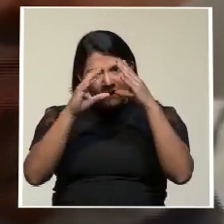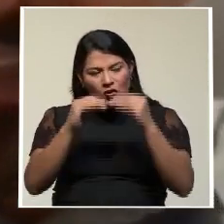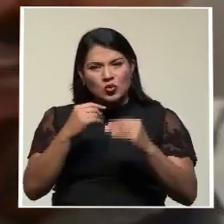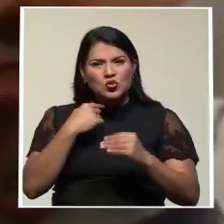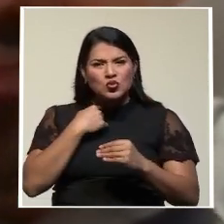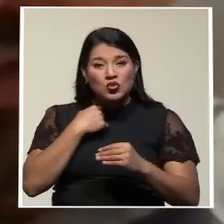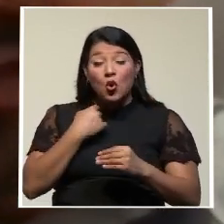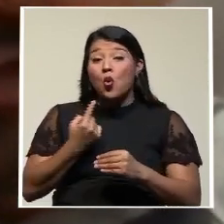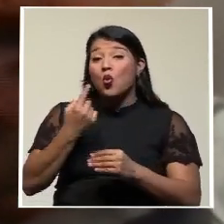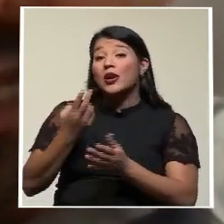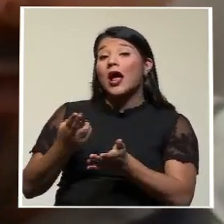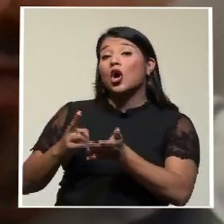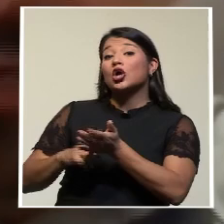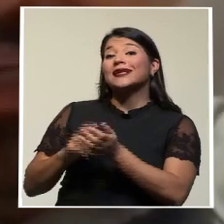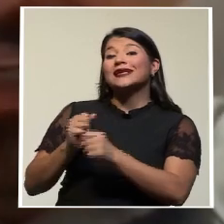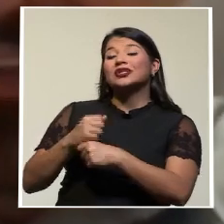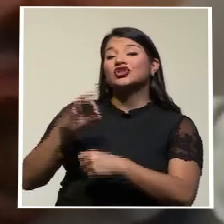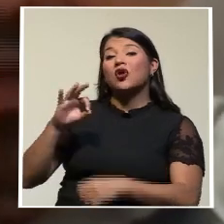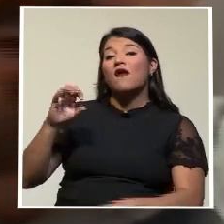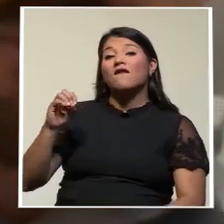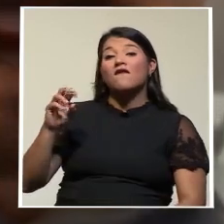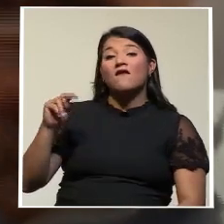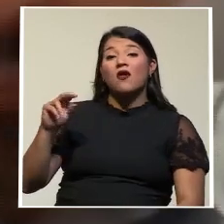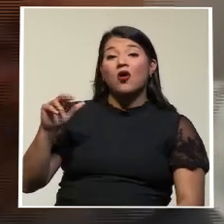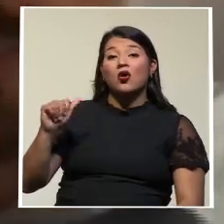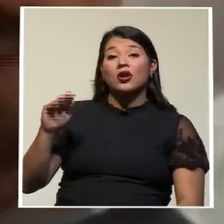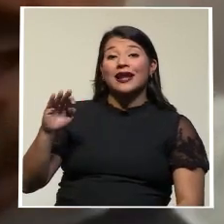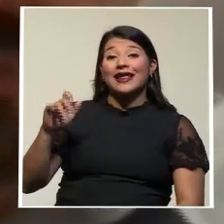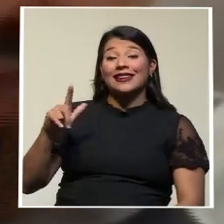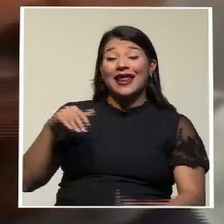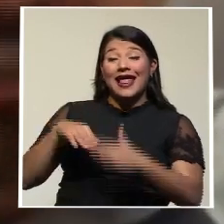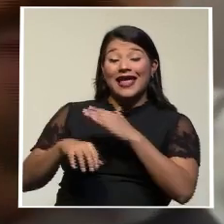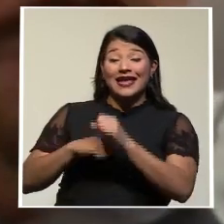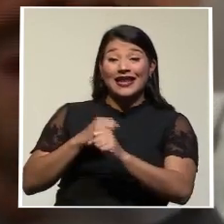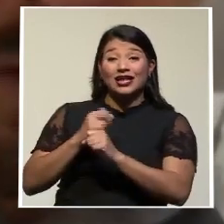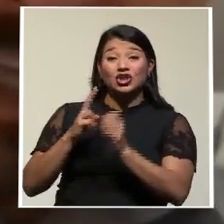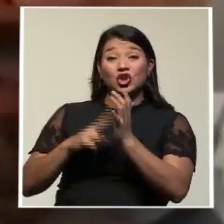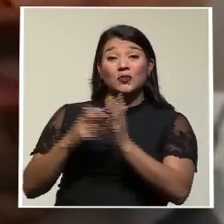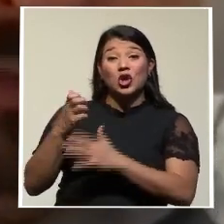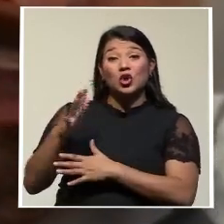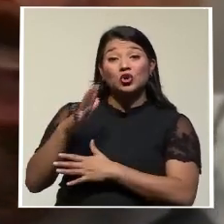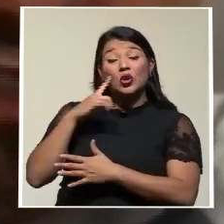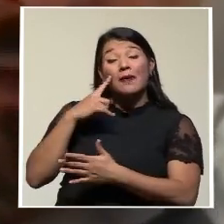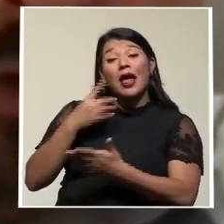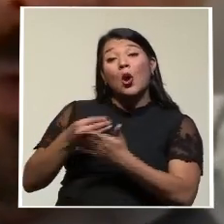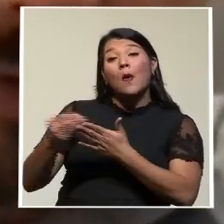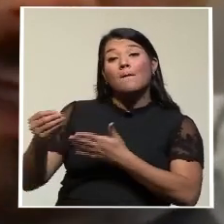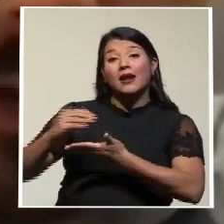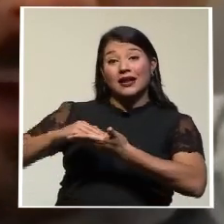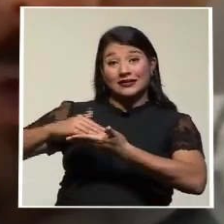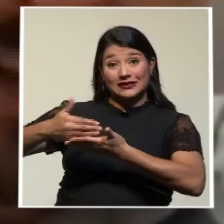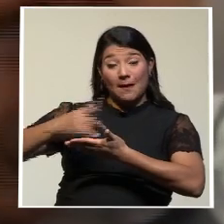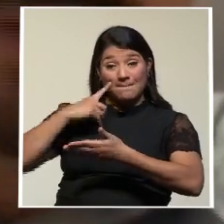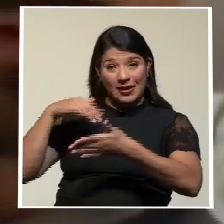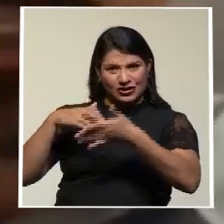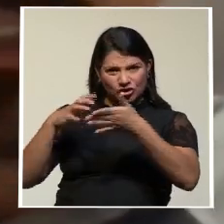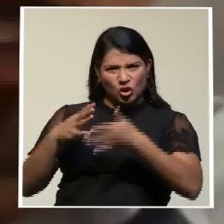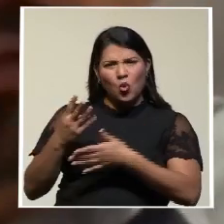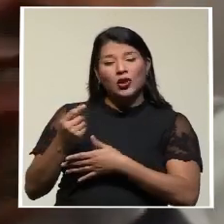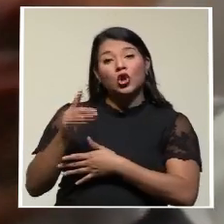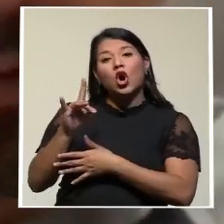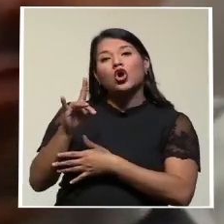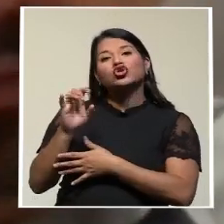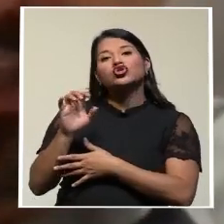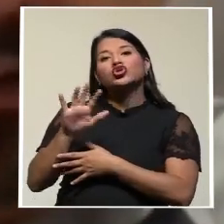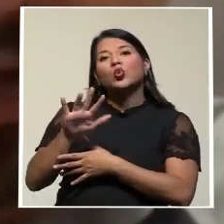de Fonatel del año 2015 para comprar laptops para estudiante, computadoras laptops, el costo salió en